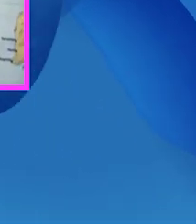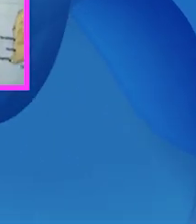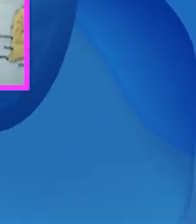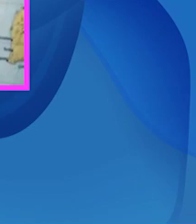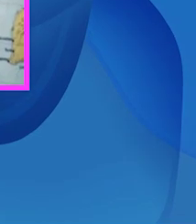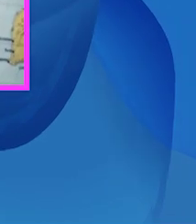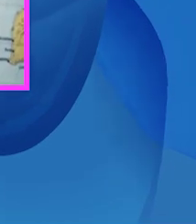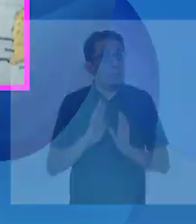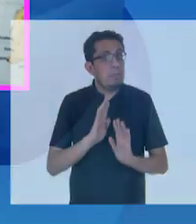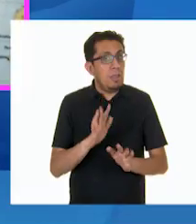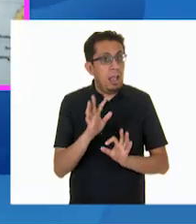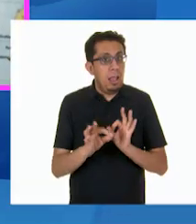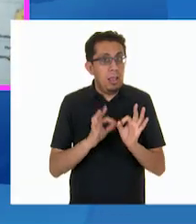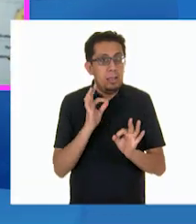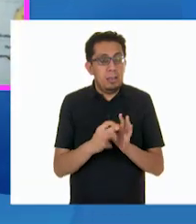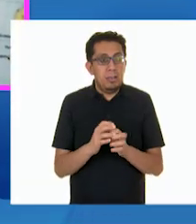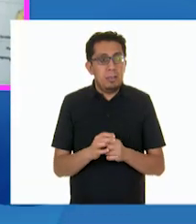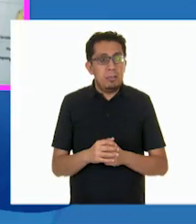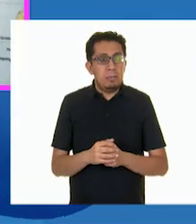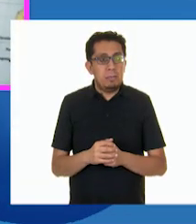Ya está.